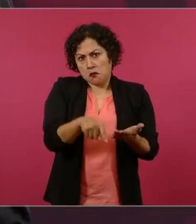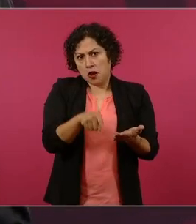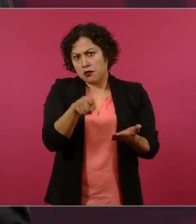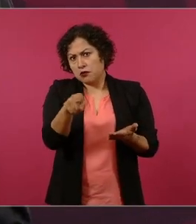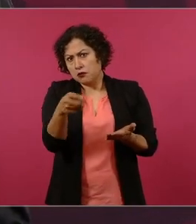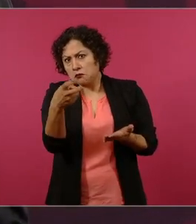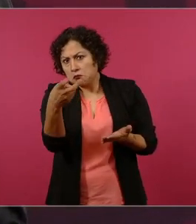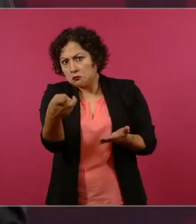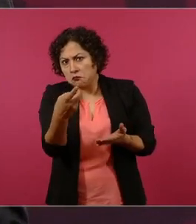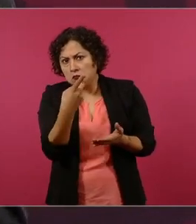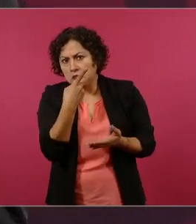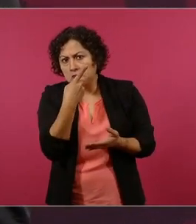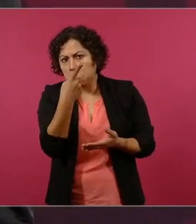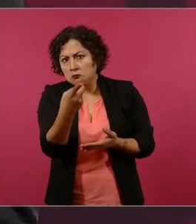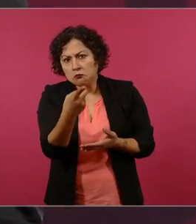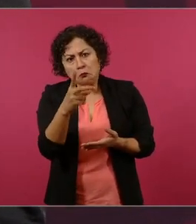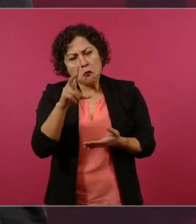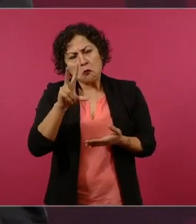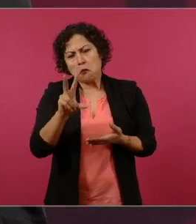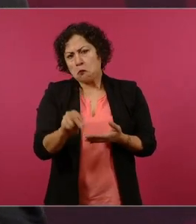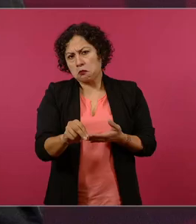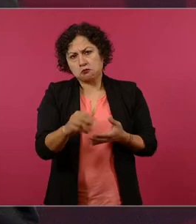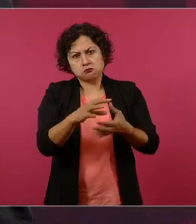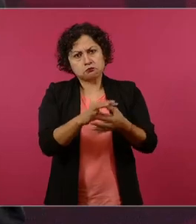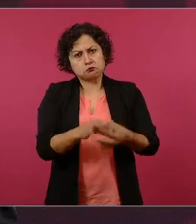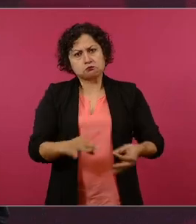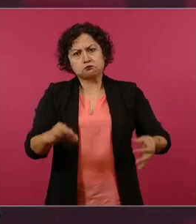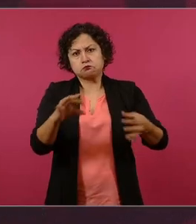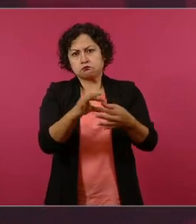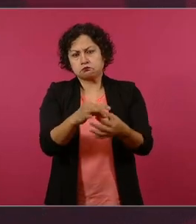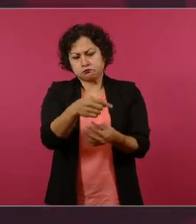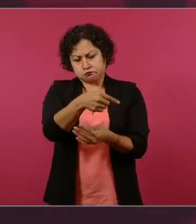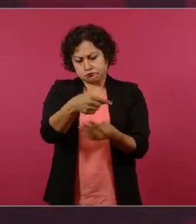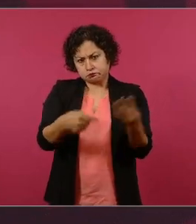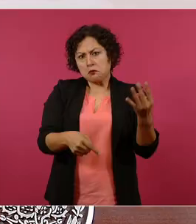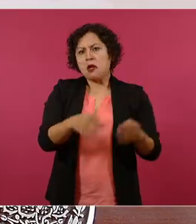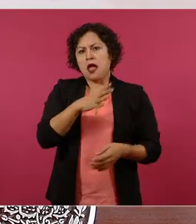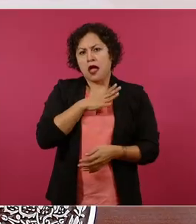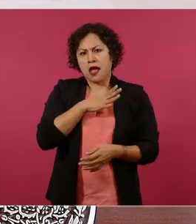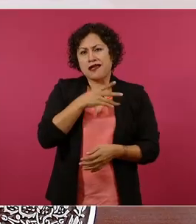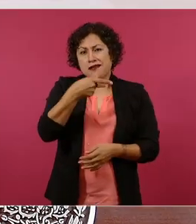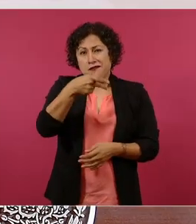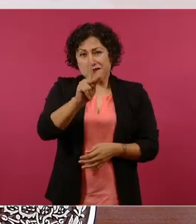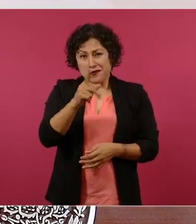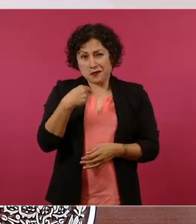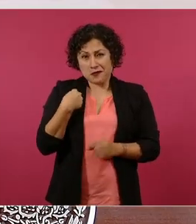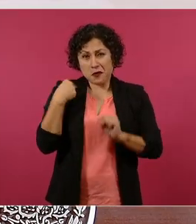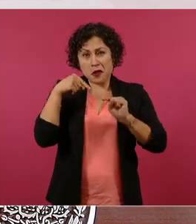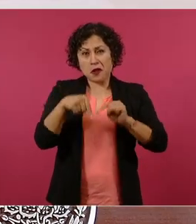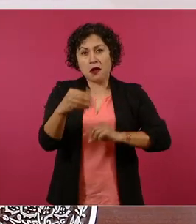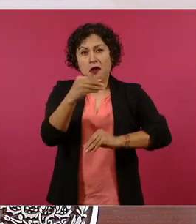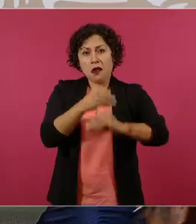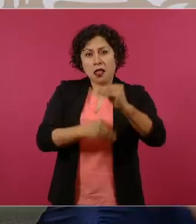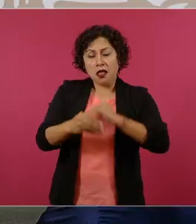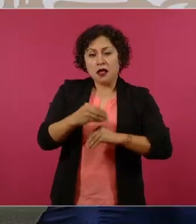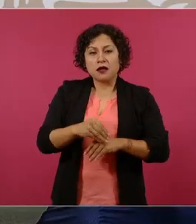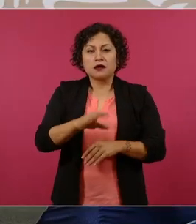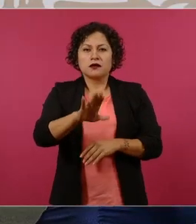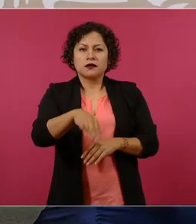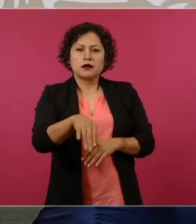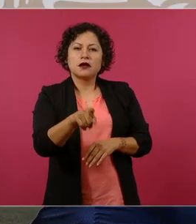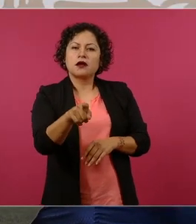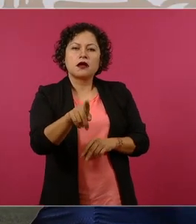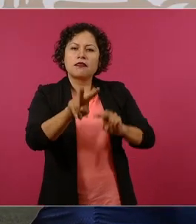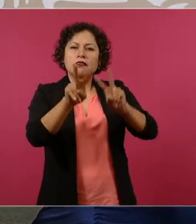argumentarlo pero pues yo no voy a polemizar pero en Ruta 100 por ejemplo está haciendo